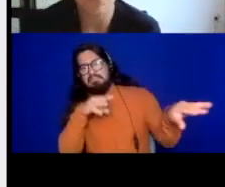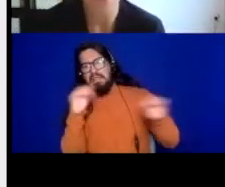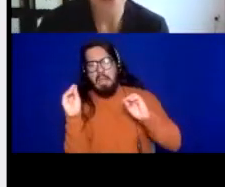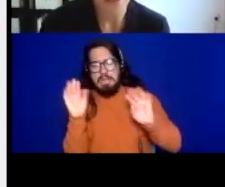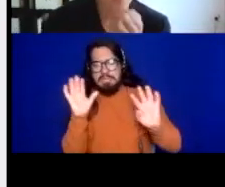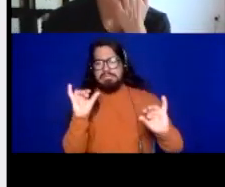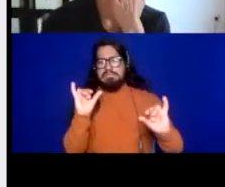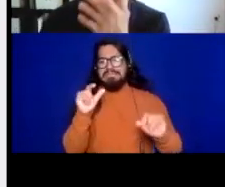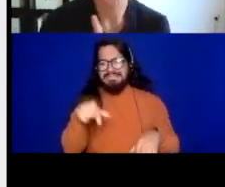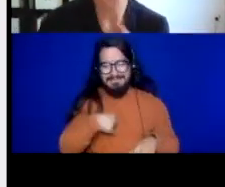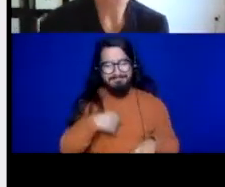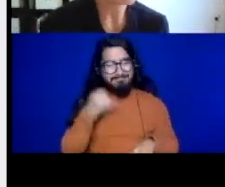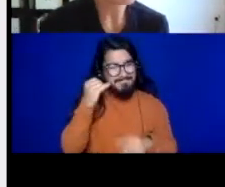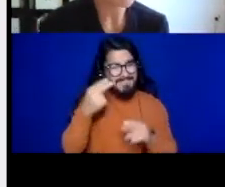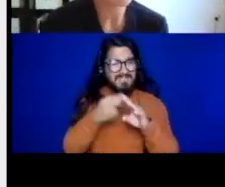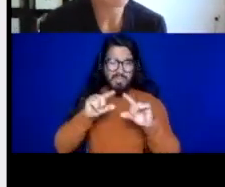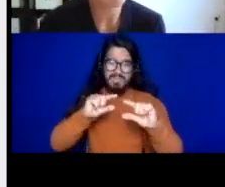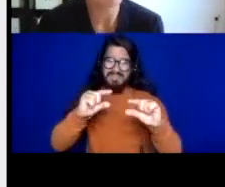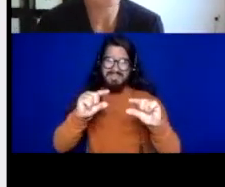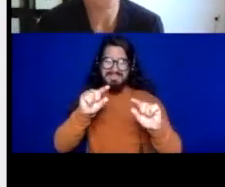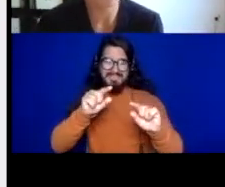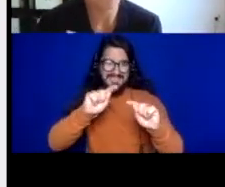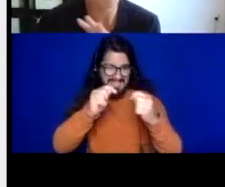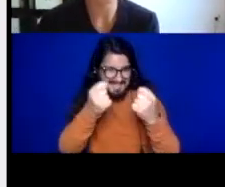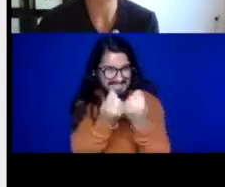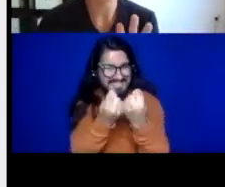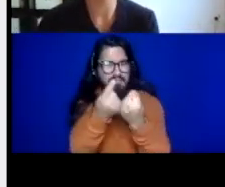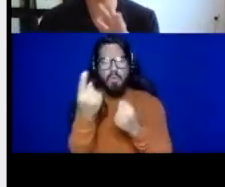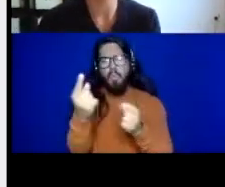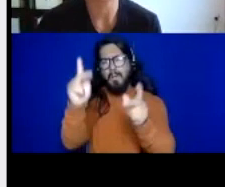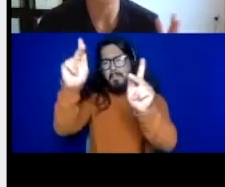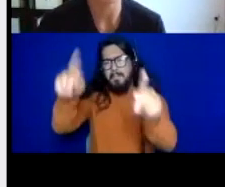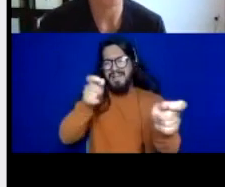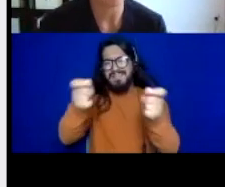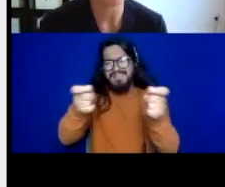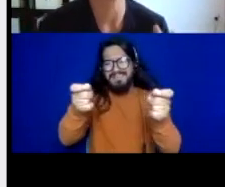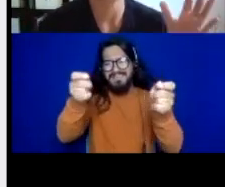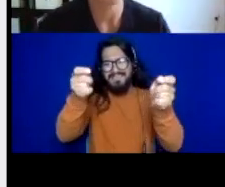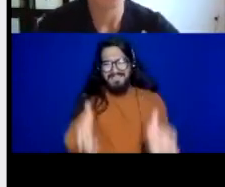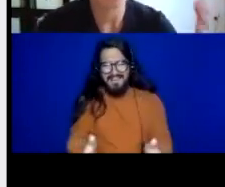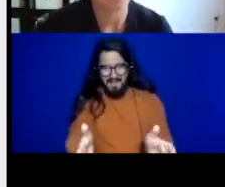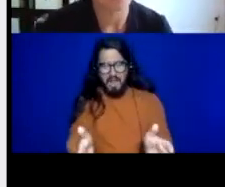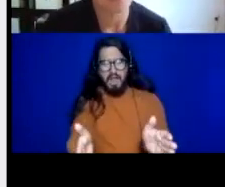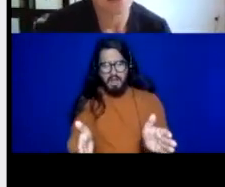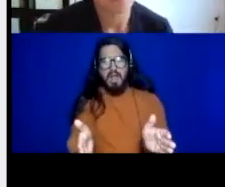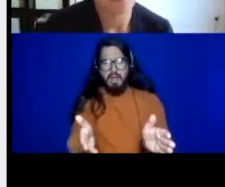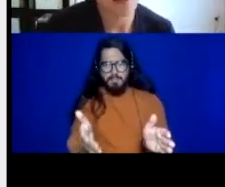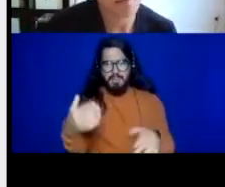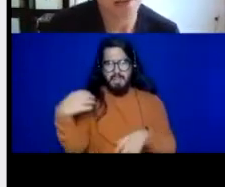Las cuentas de ProtonMail, cuando las utilizas como equipo, los administradores tienen mucho control para